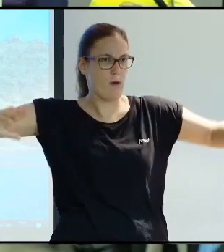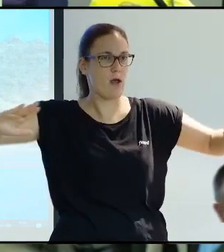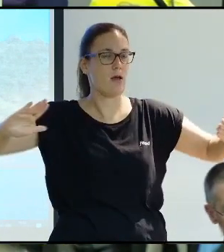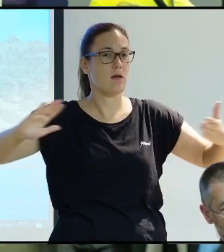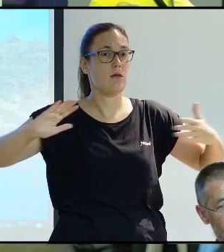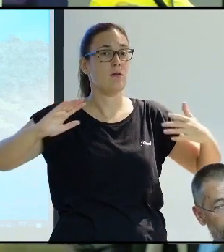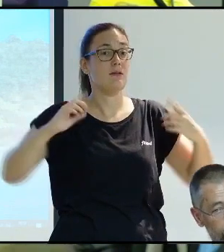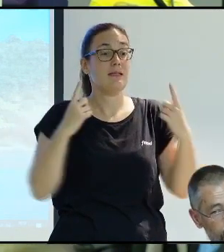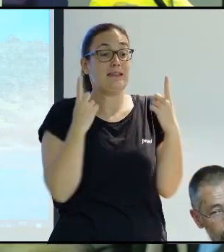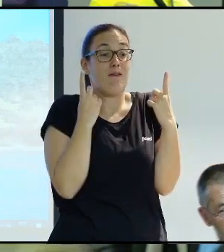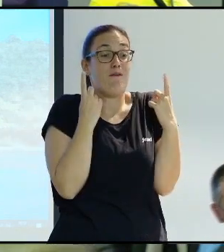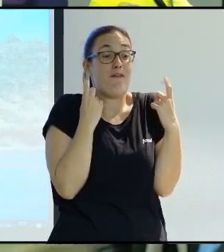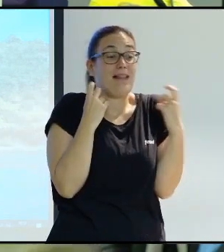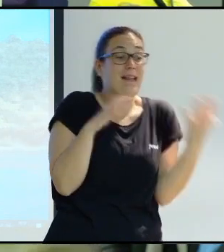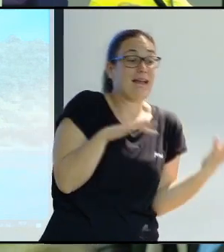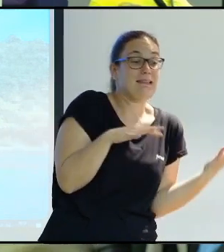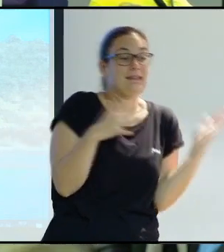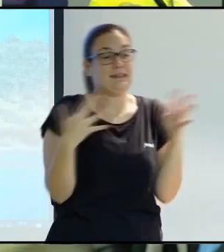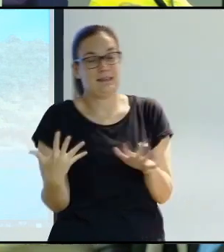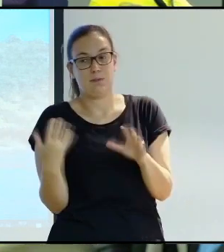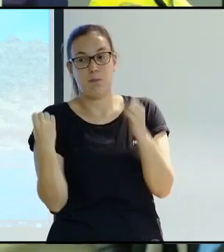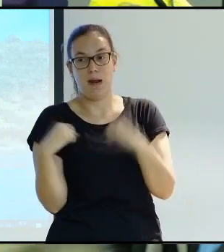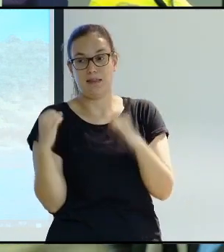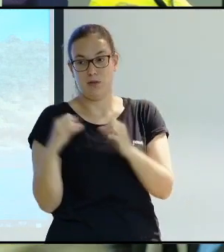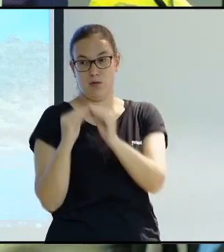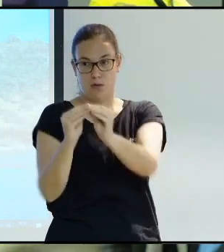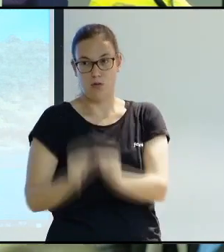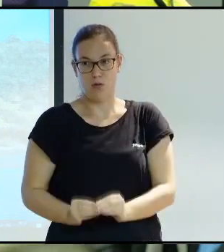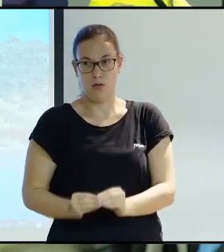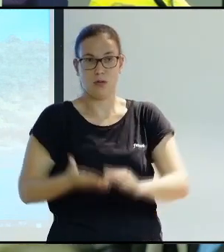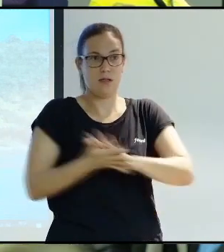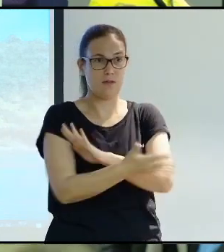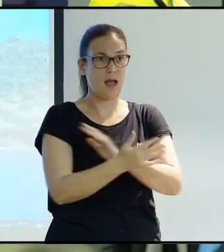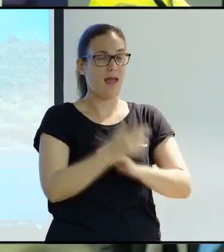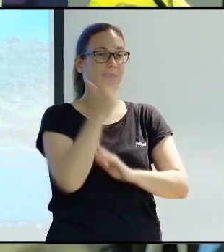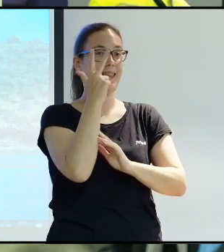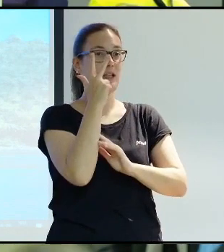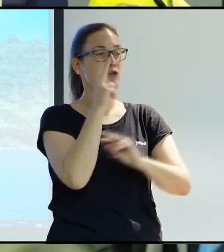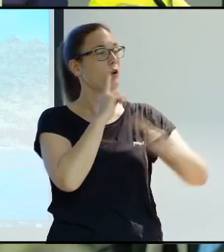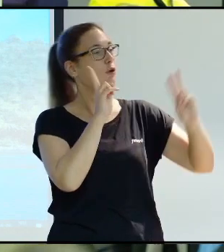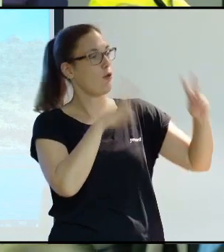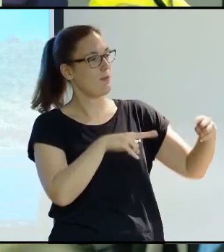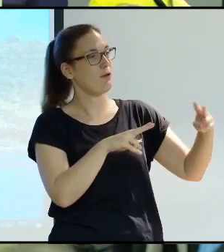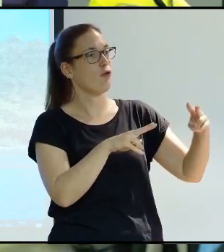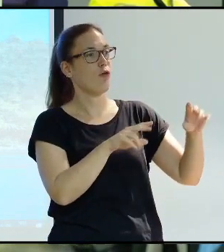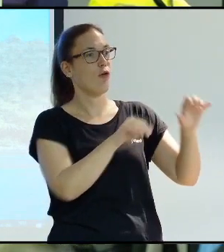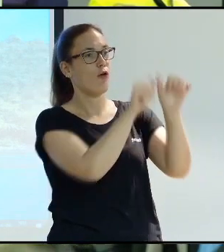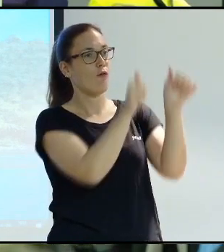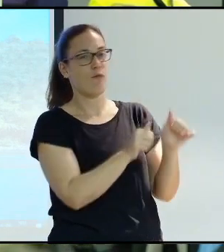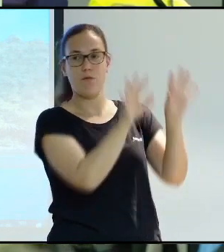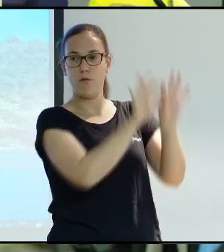su implementación práctica. Luego, el problema no está en el reconocimiento de derechos formal. El problema está en